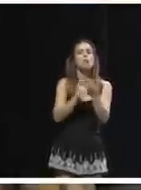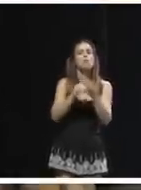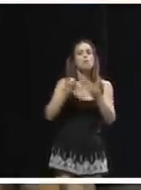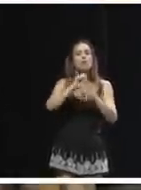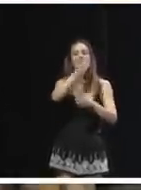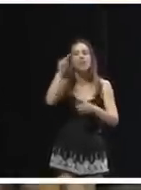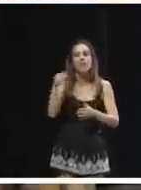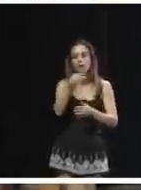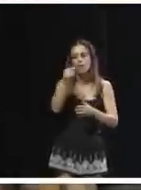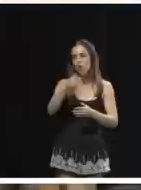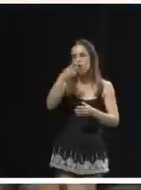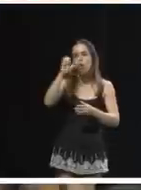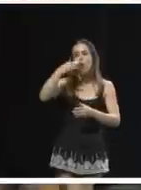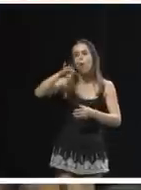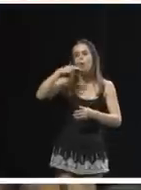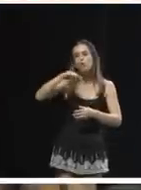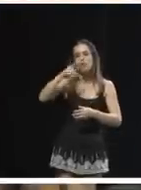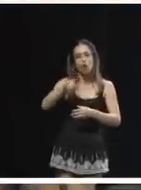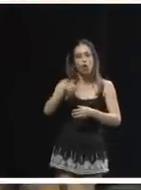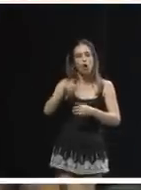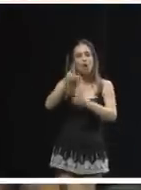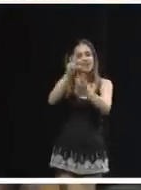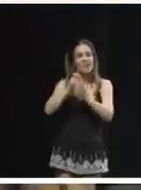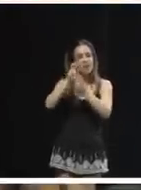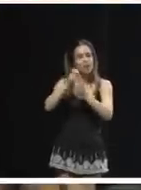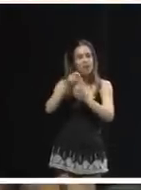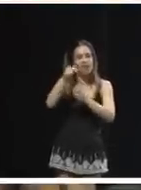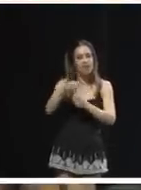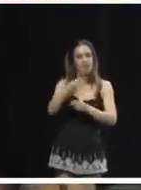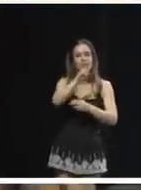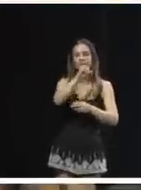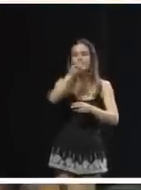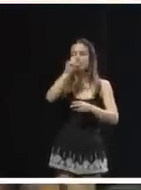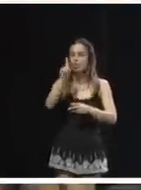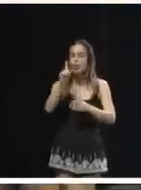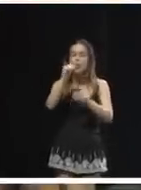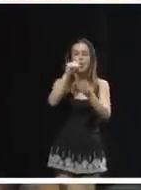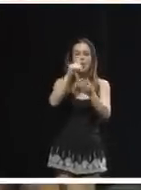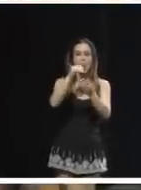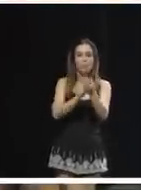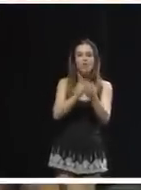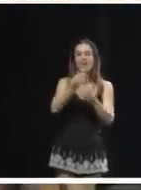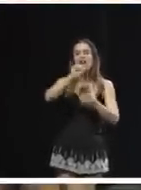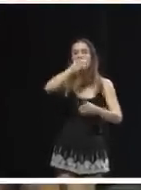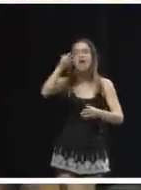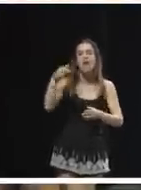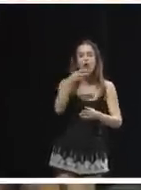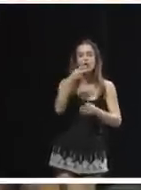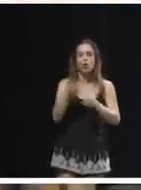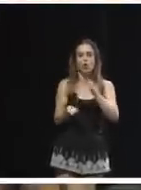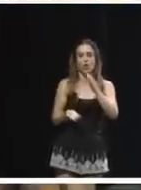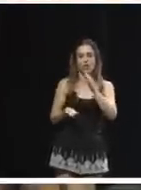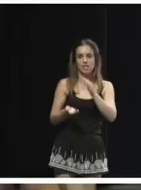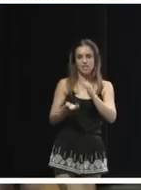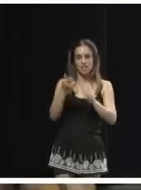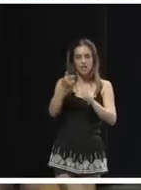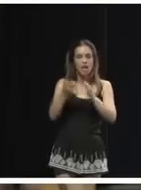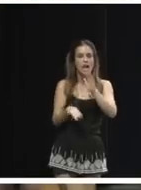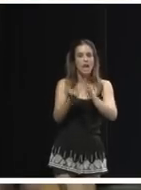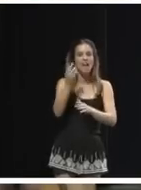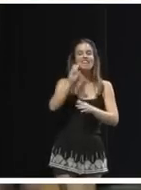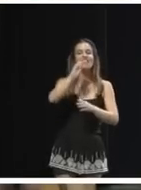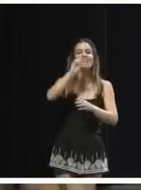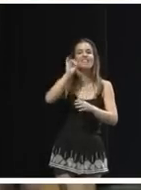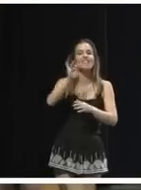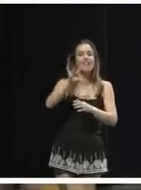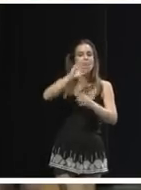el IRPF a las rentas salariales de 21.000 euros y hemos elevado la cuota a los 15.000 euros para